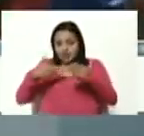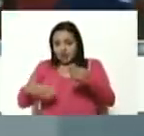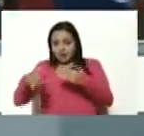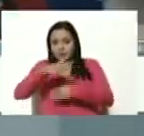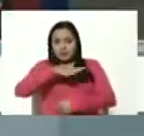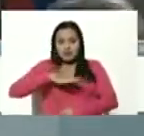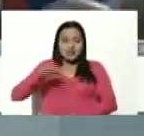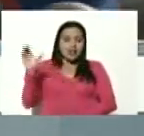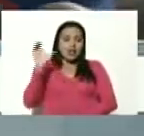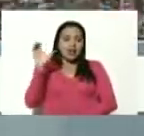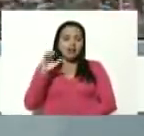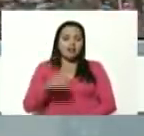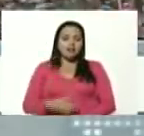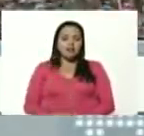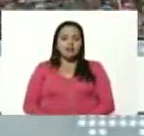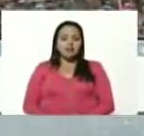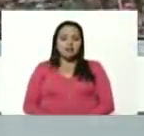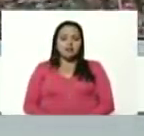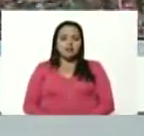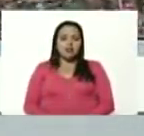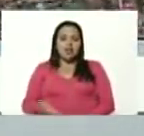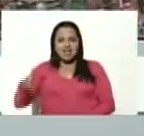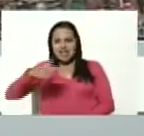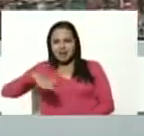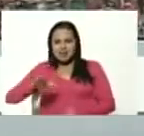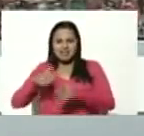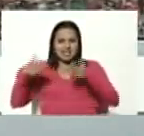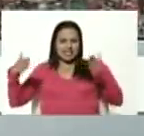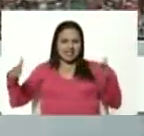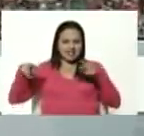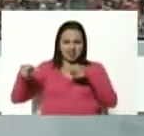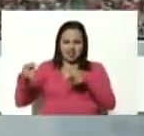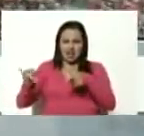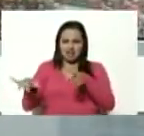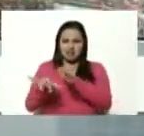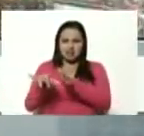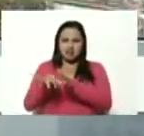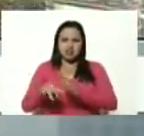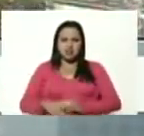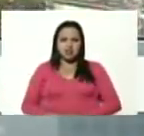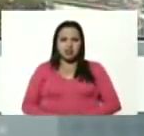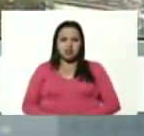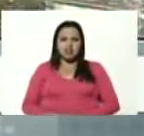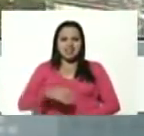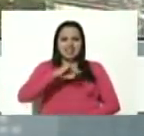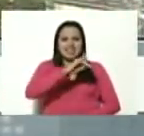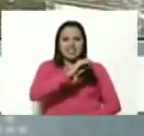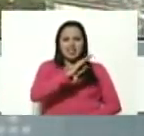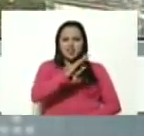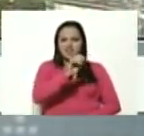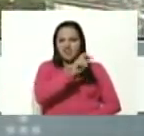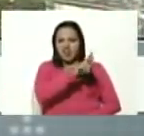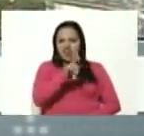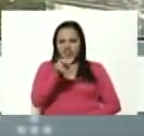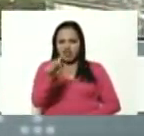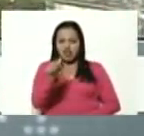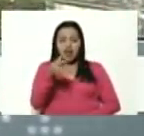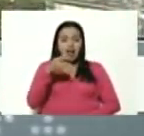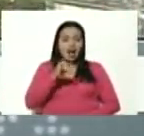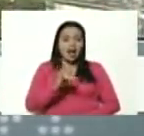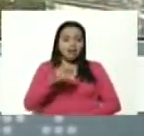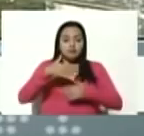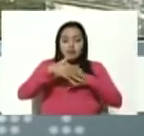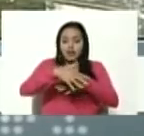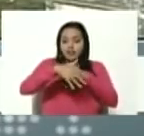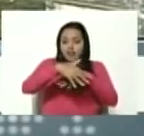Caracas, en la plaza gigantesca que hay ahí, Diego Ibarra, se dio una